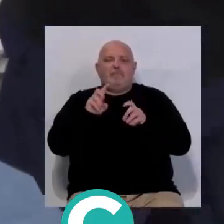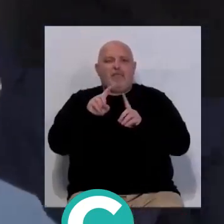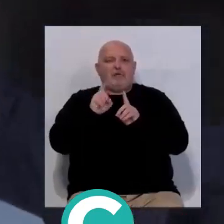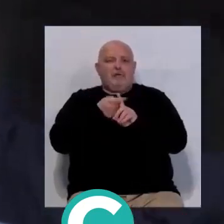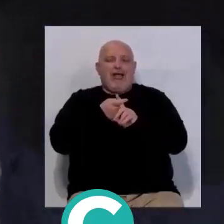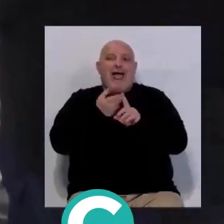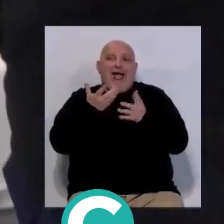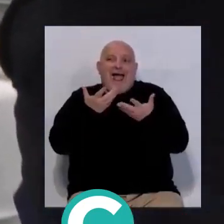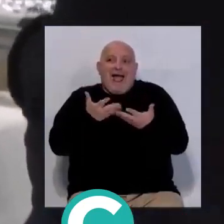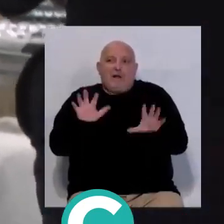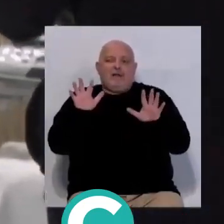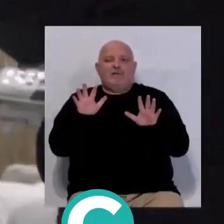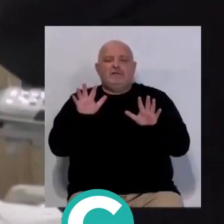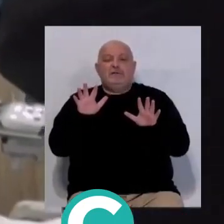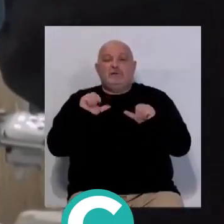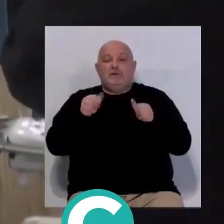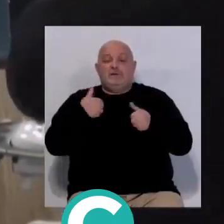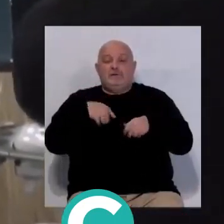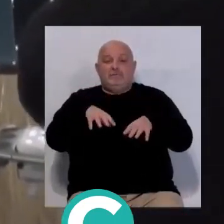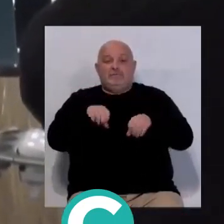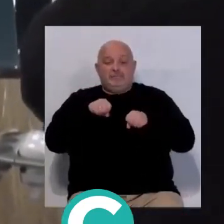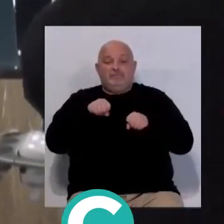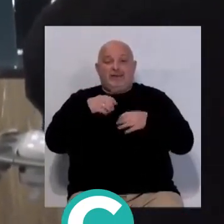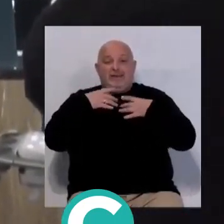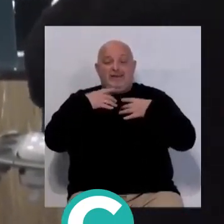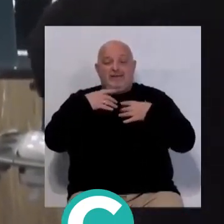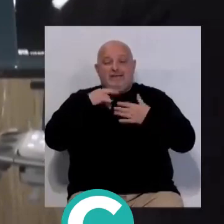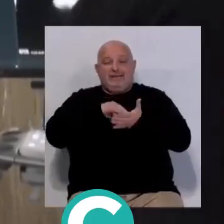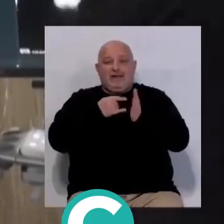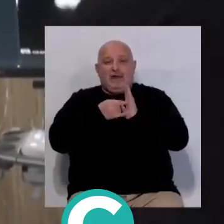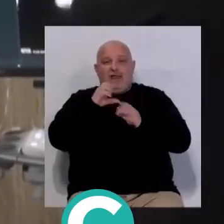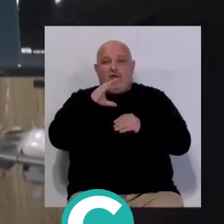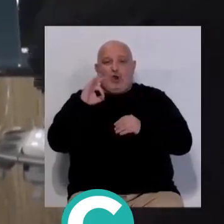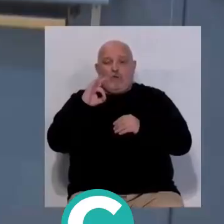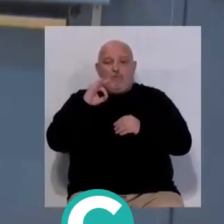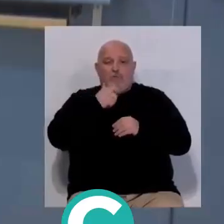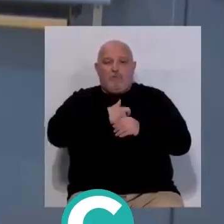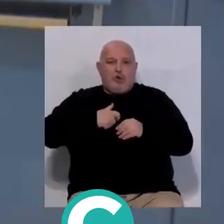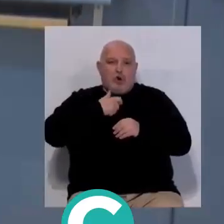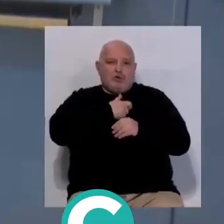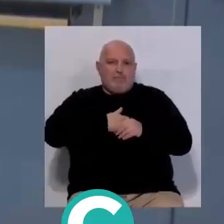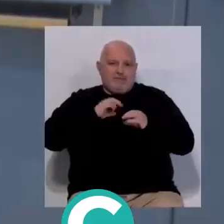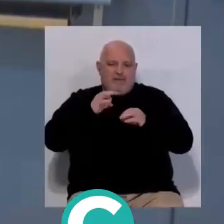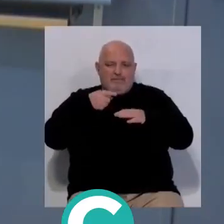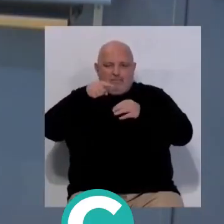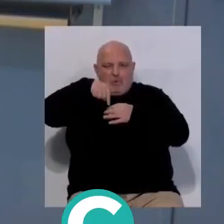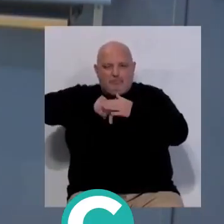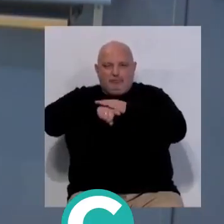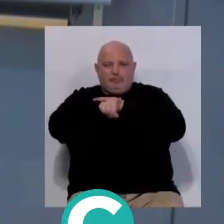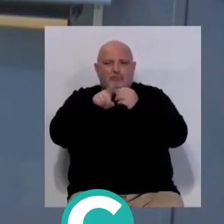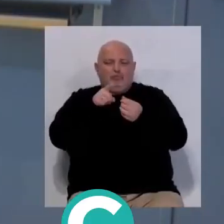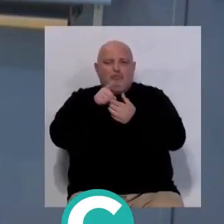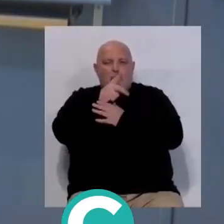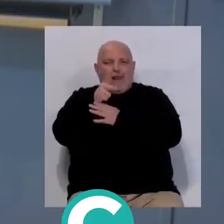diagnóstico, aunque ya cuando empezamos nosotros los neumólogos a hacer la técnica de la ecobroncoscopia, que es la prueba clave